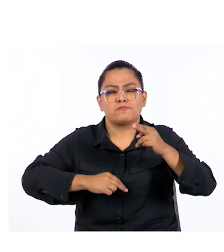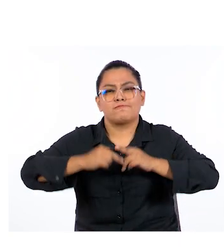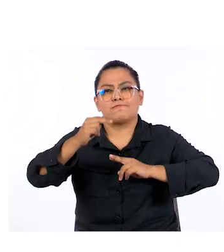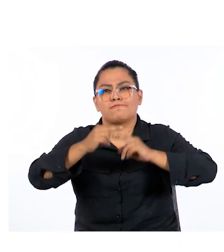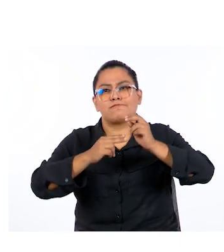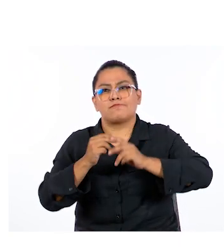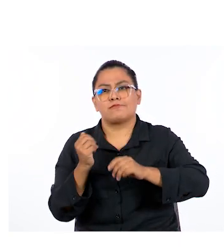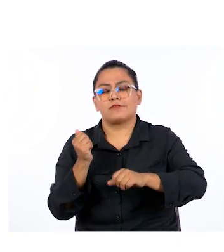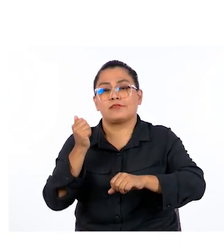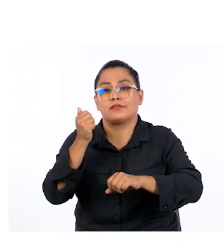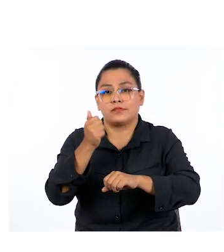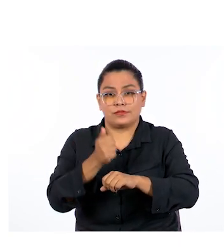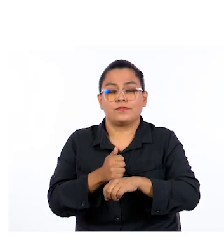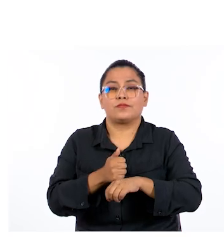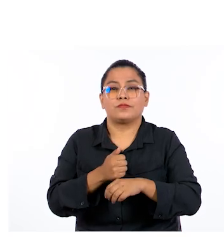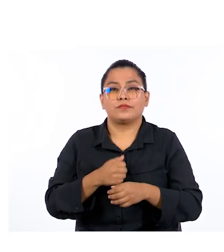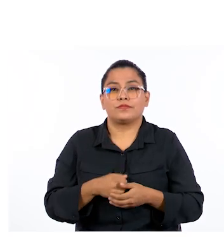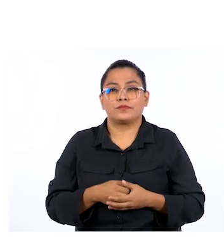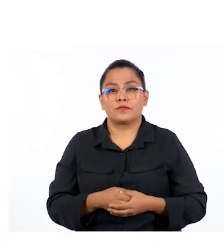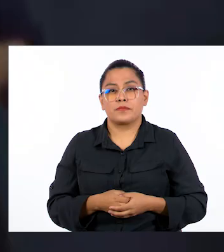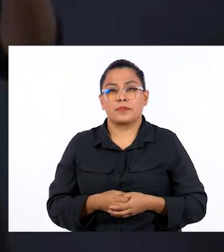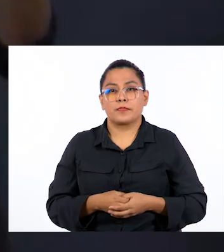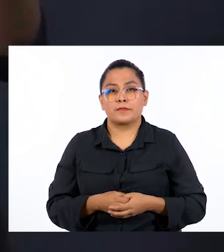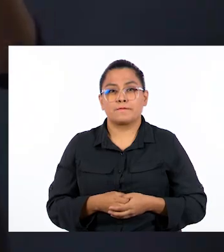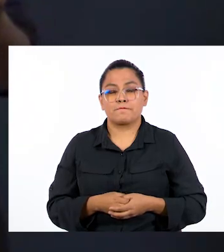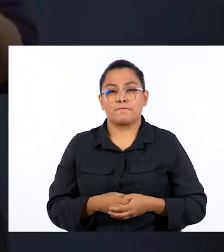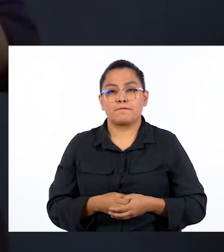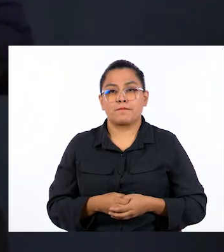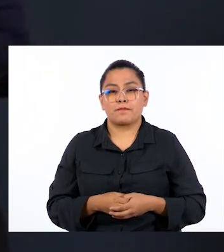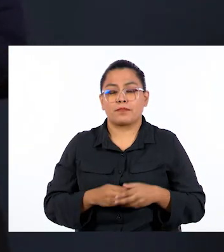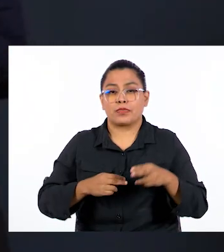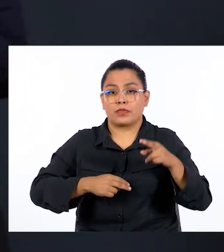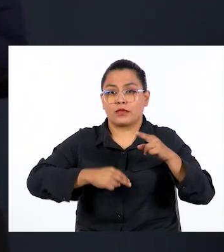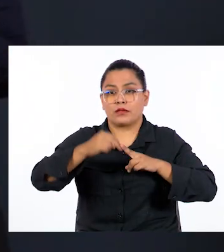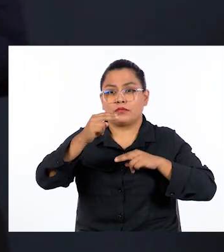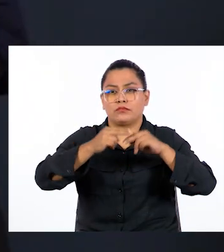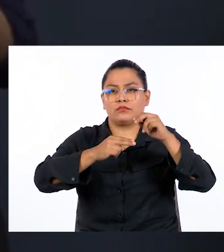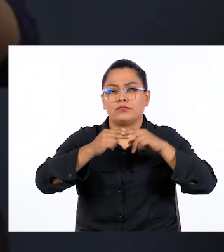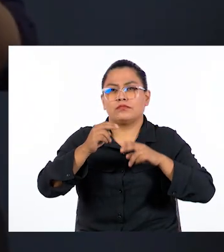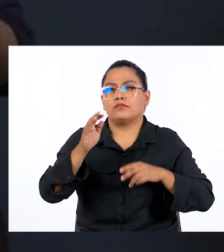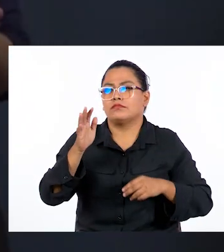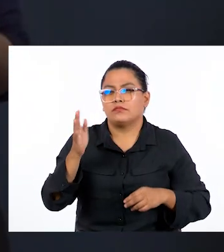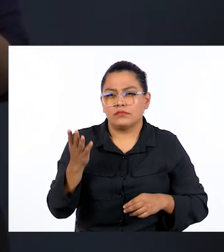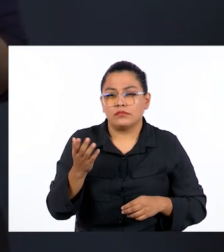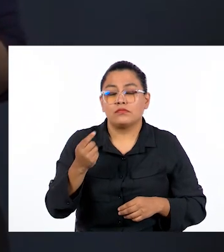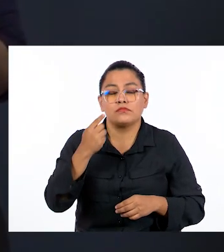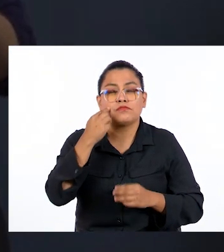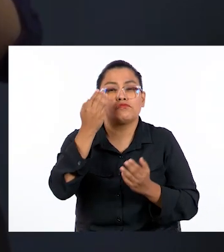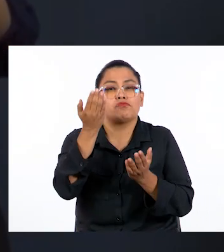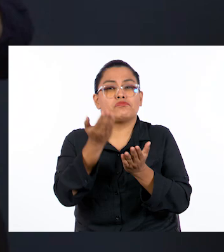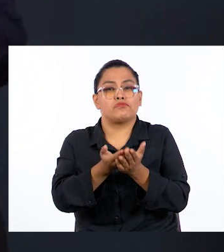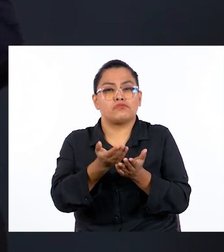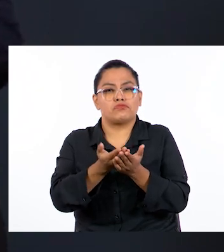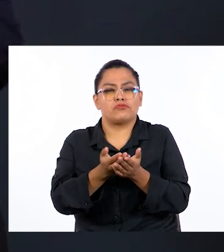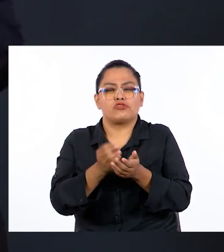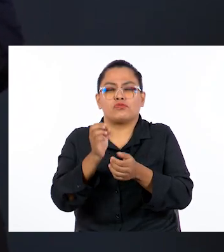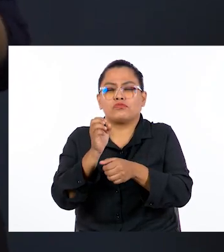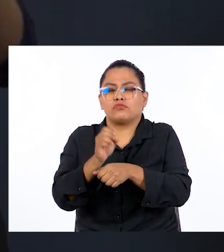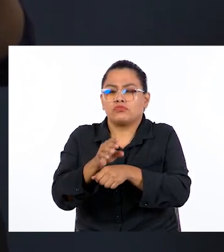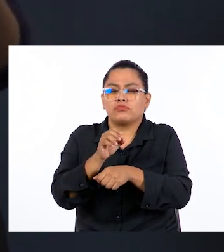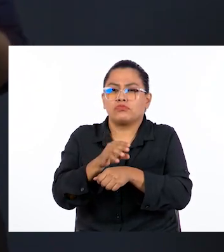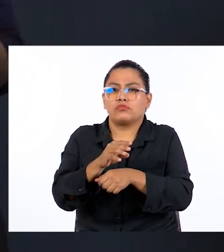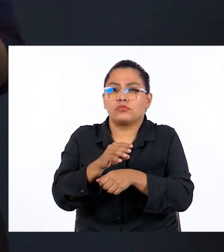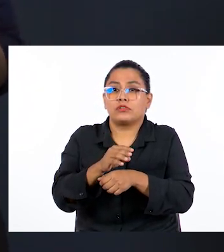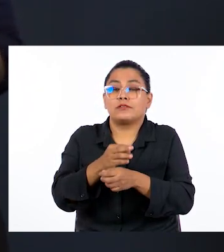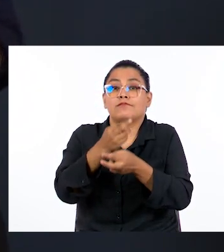construcción y para la consolidación. En la construcción tenemos el propósito, las sugerencias